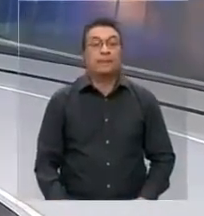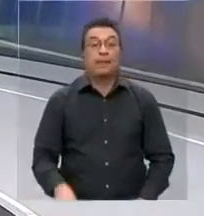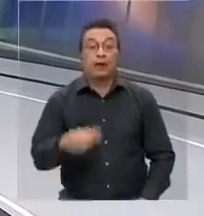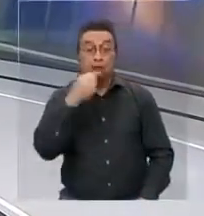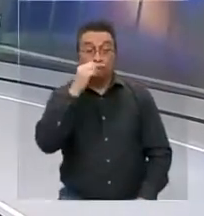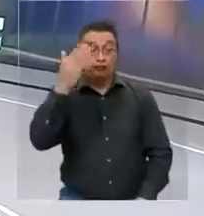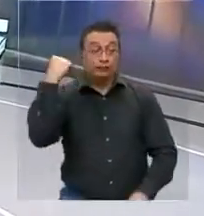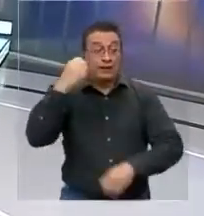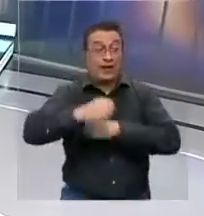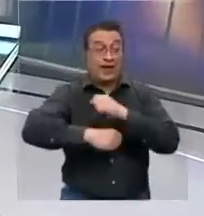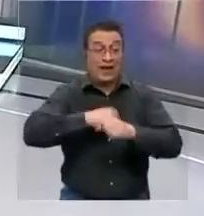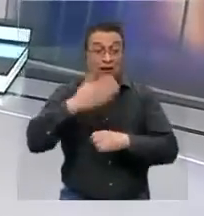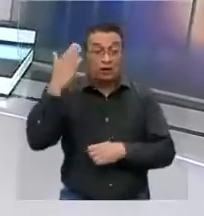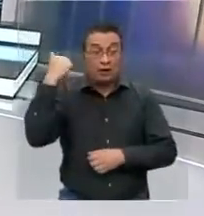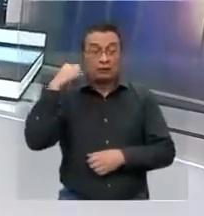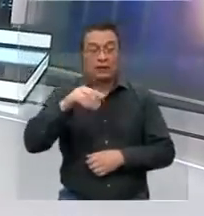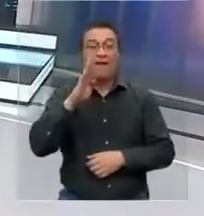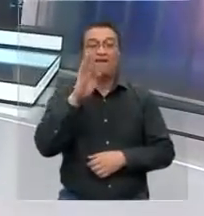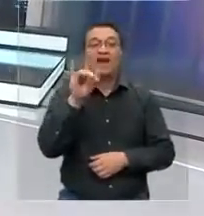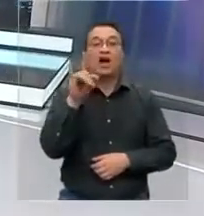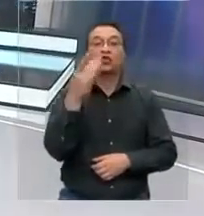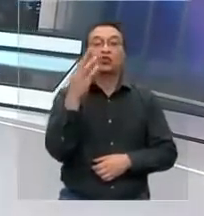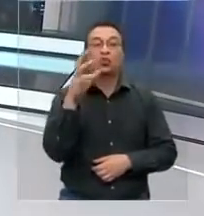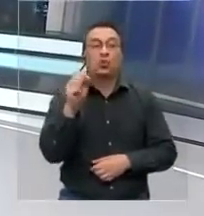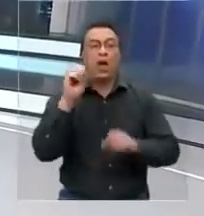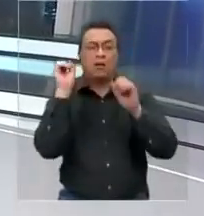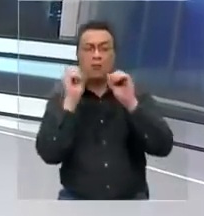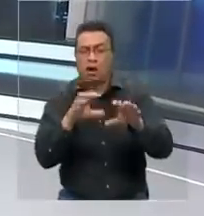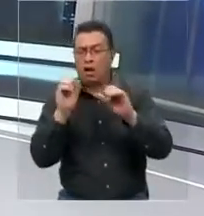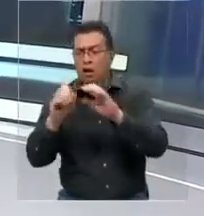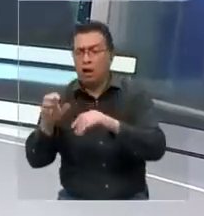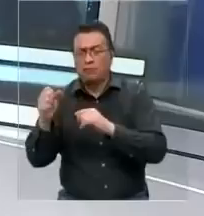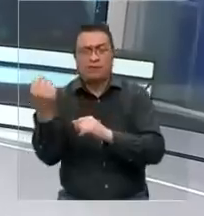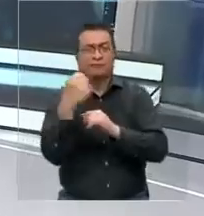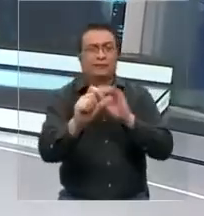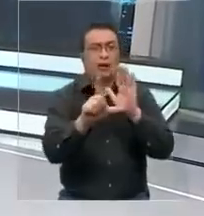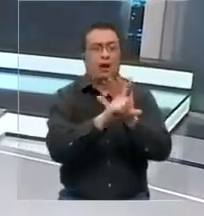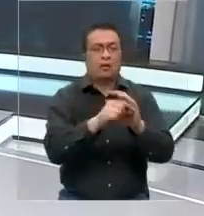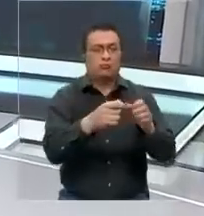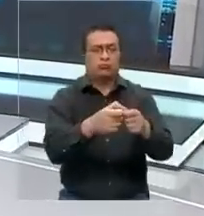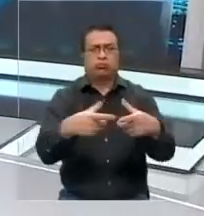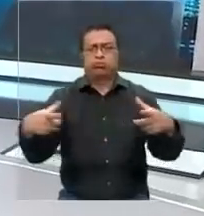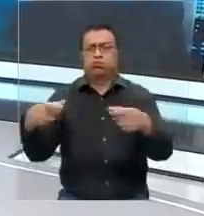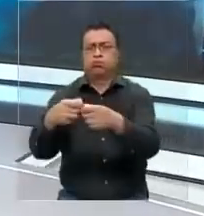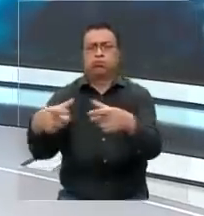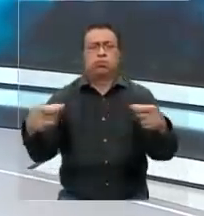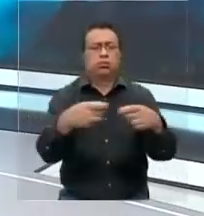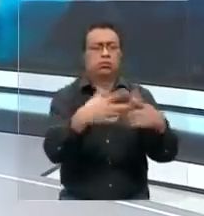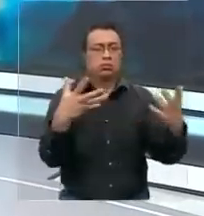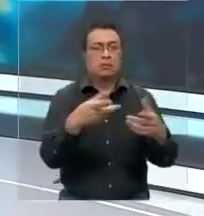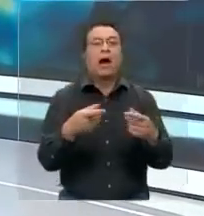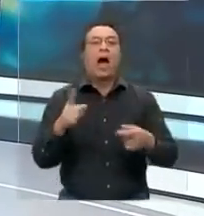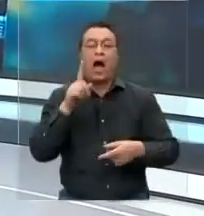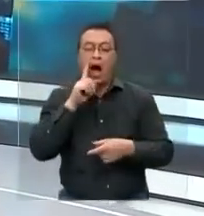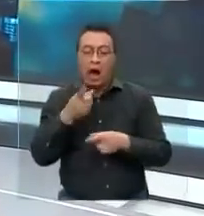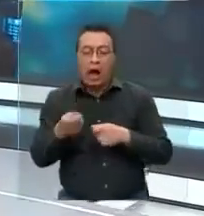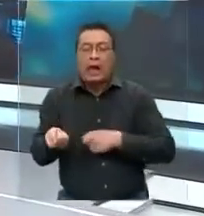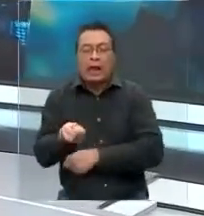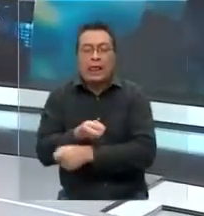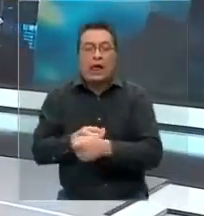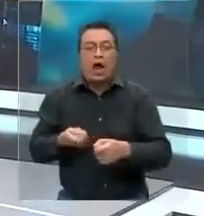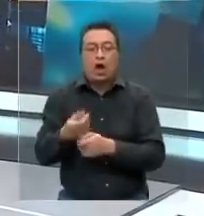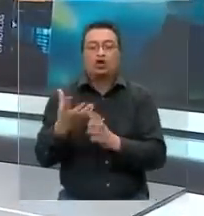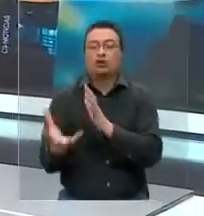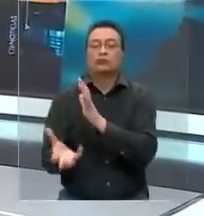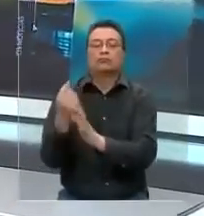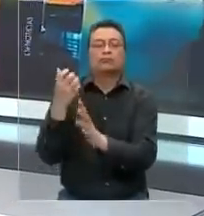En los últimos años, la presencia de microbasurales y vertederos ilegales han aumentado gracias al oscuro negocio por el cobro de retiro